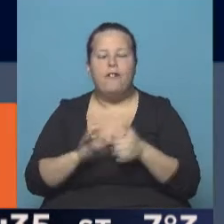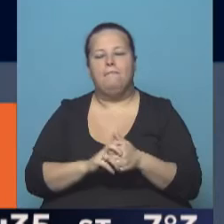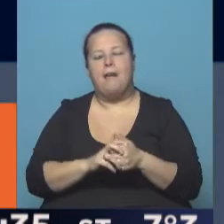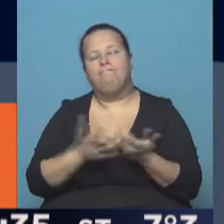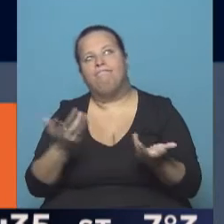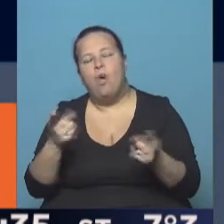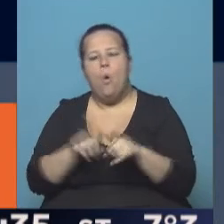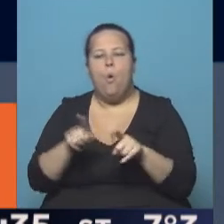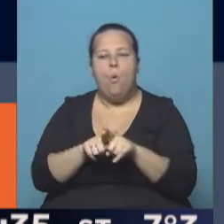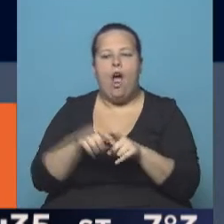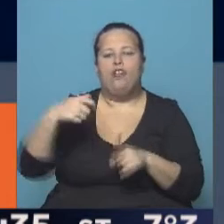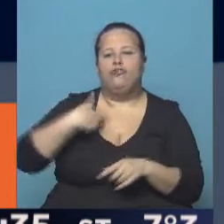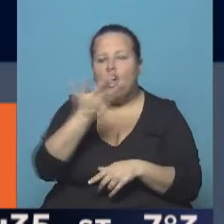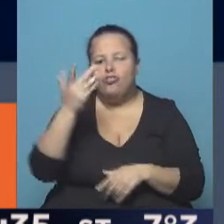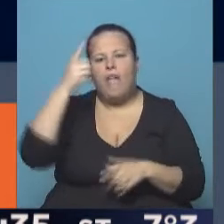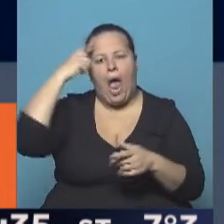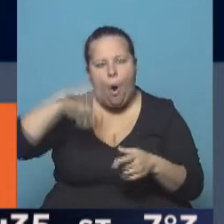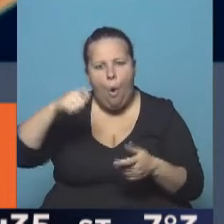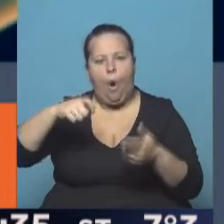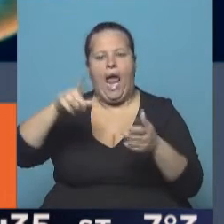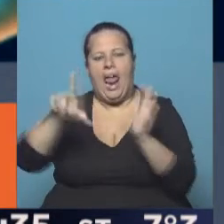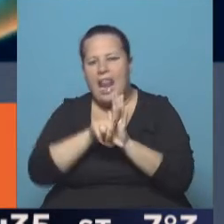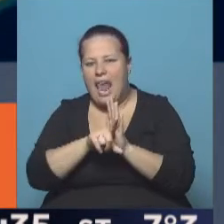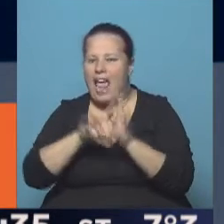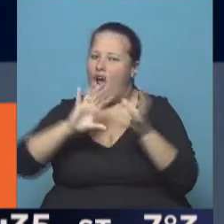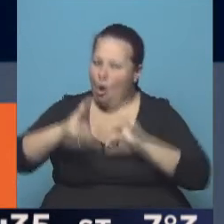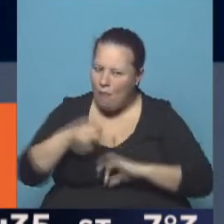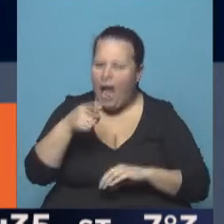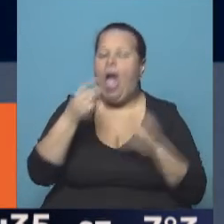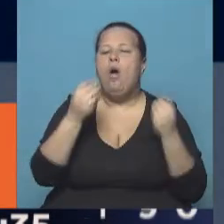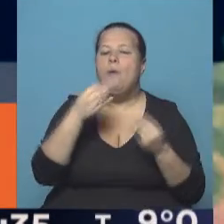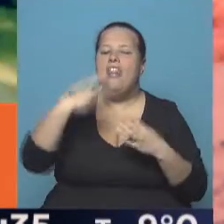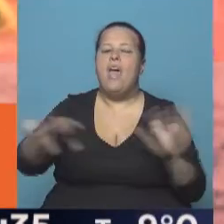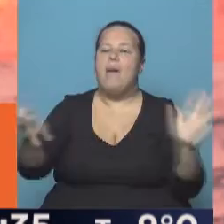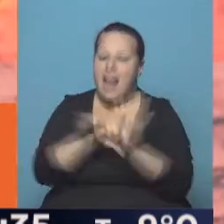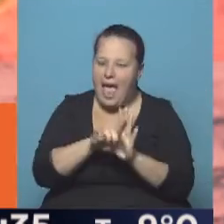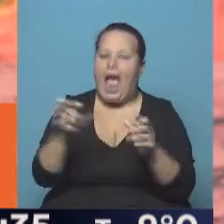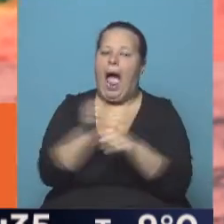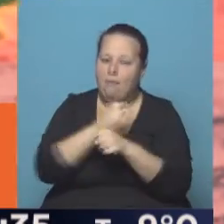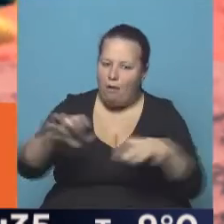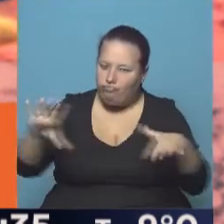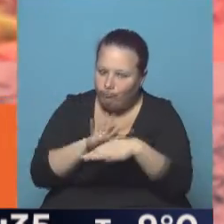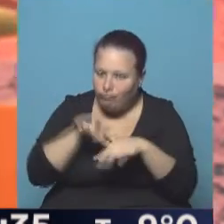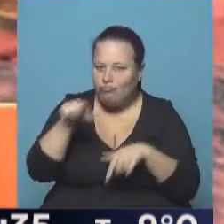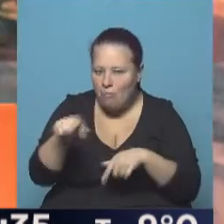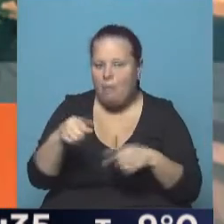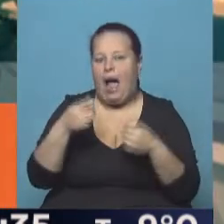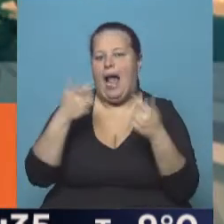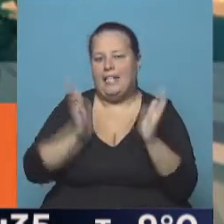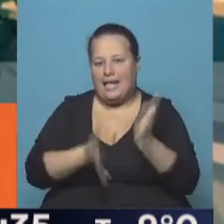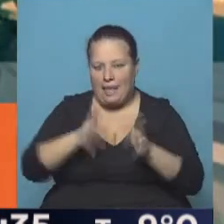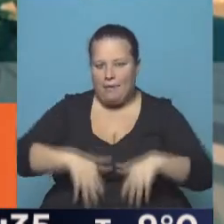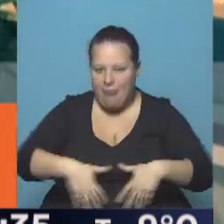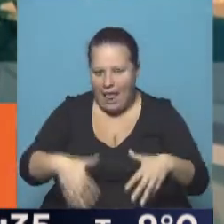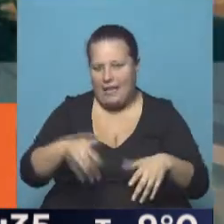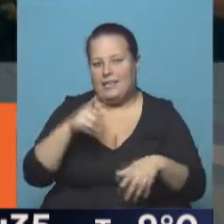yo diría, social, jurídica y legal, digamos, ¿no? Porque tiene que haber un marco jurídico adecuado para hacer un tratamiento de